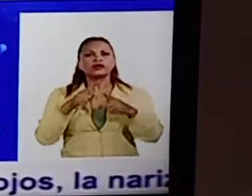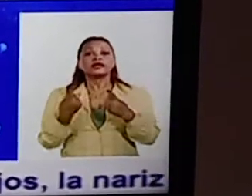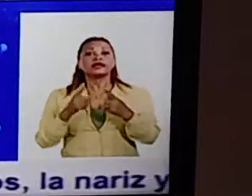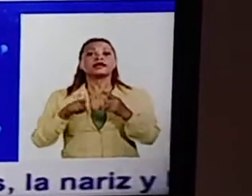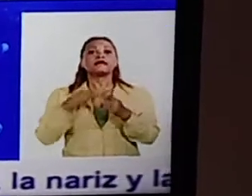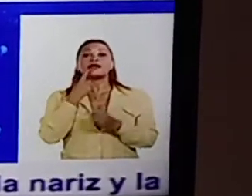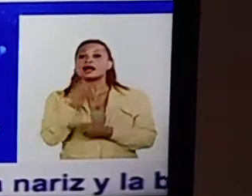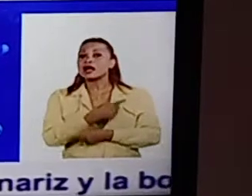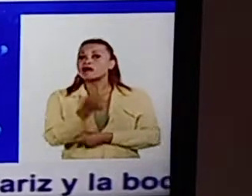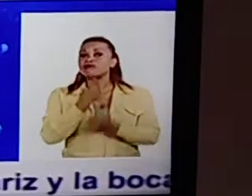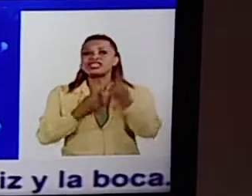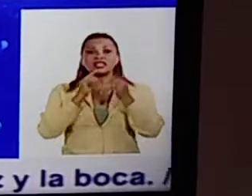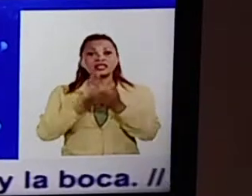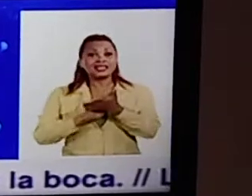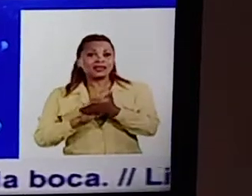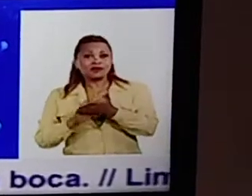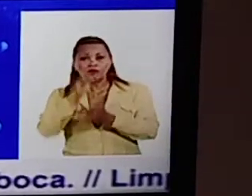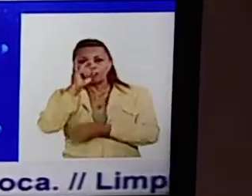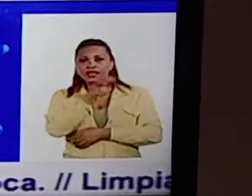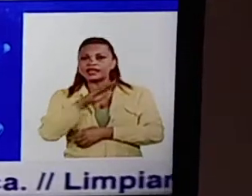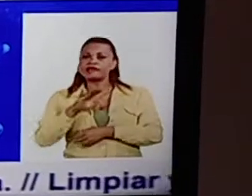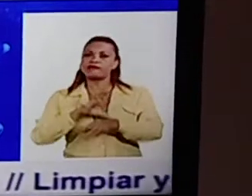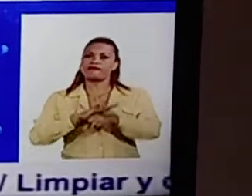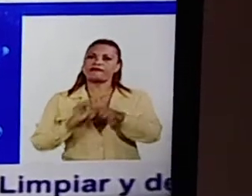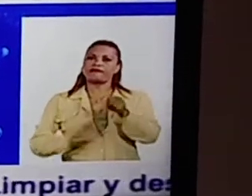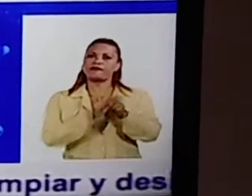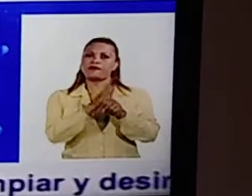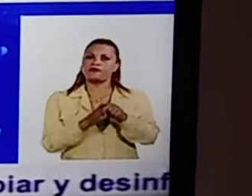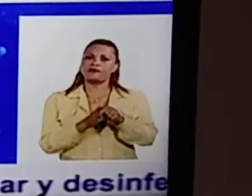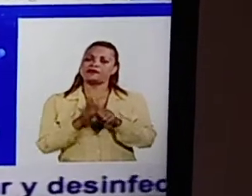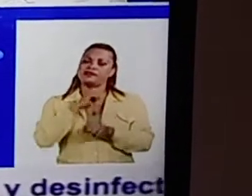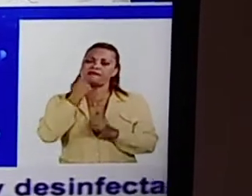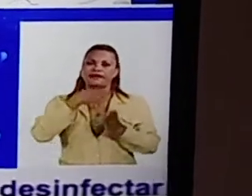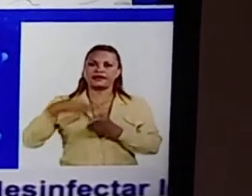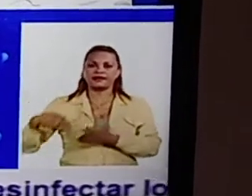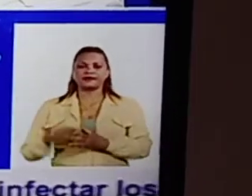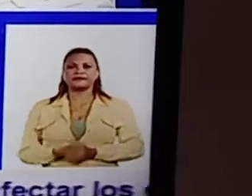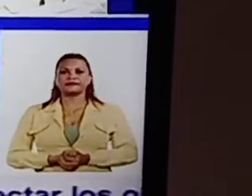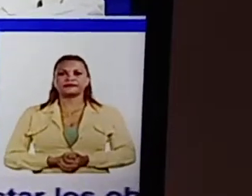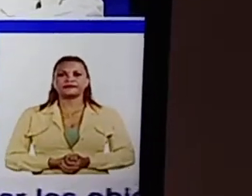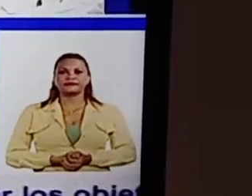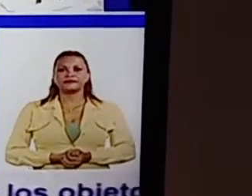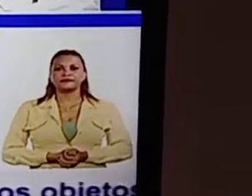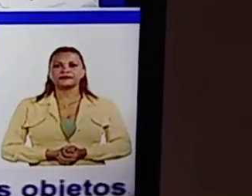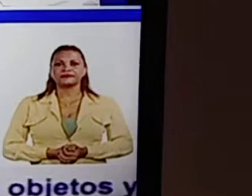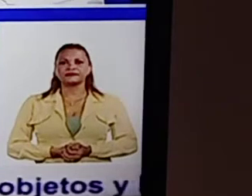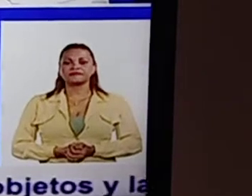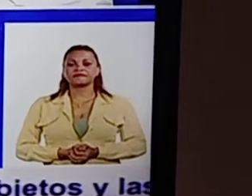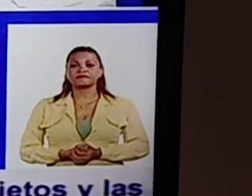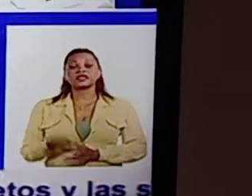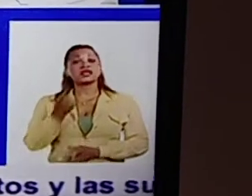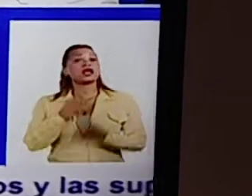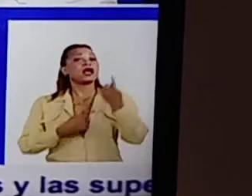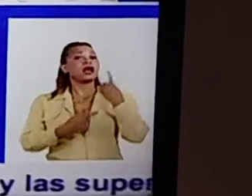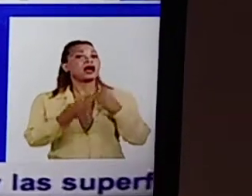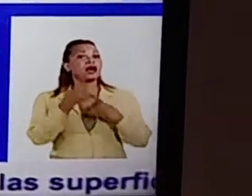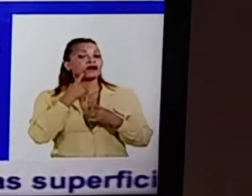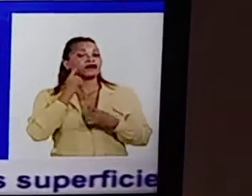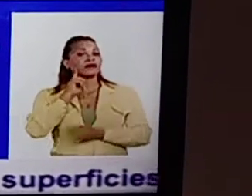ninguno, como ha pasado hasta ahora, pues tenga un desenlace fatal a su cuadro clínico, independientemente de las